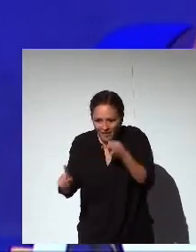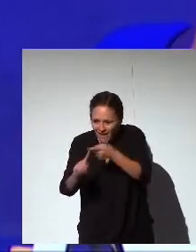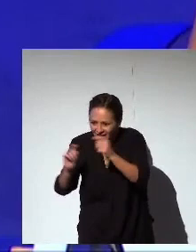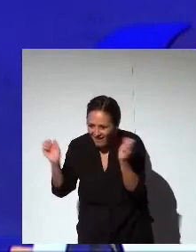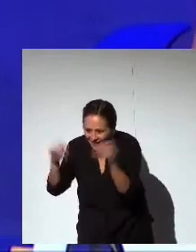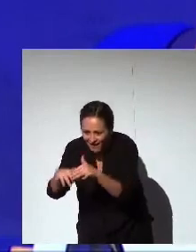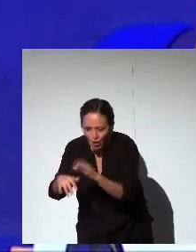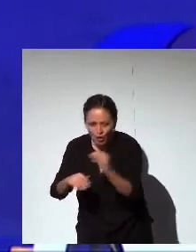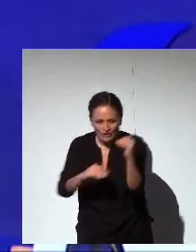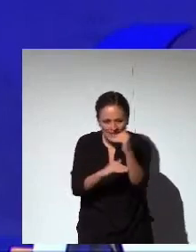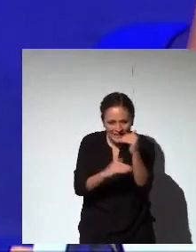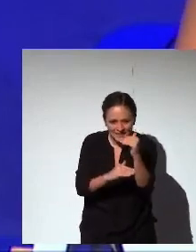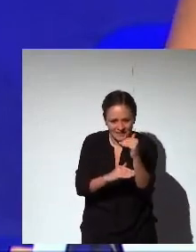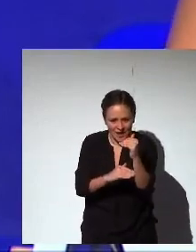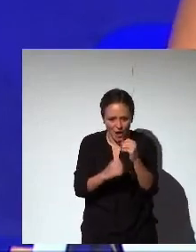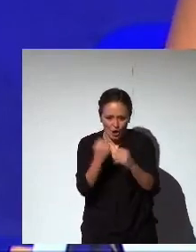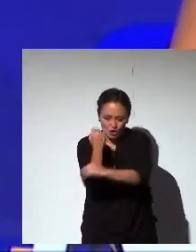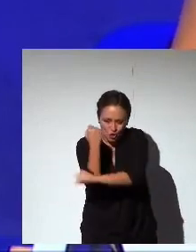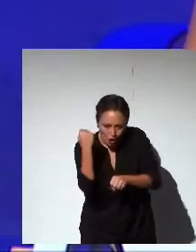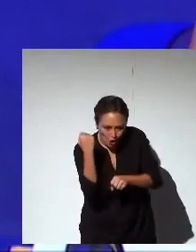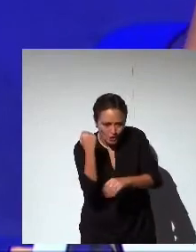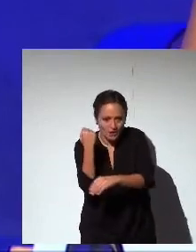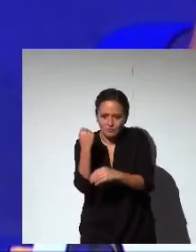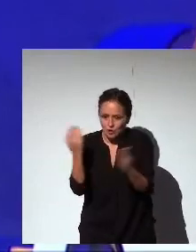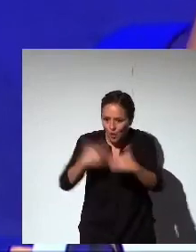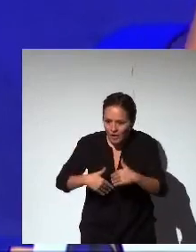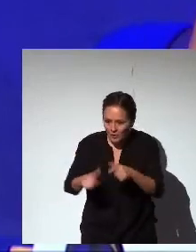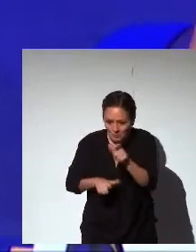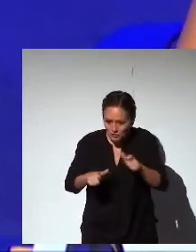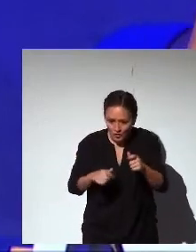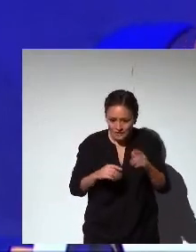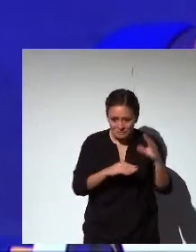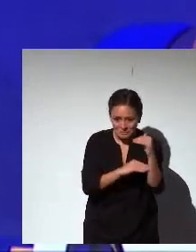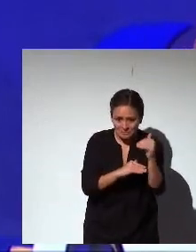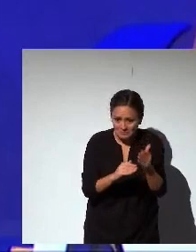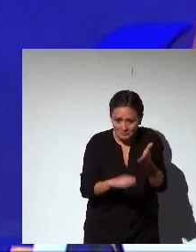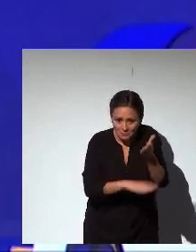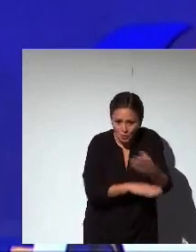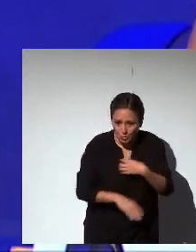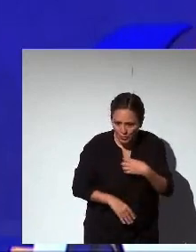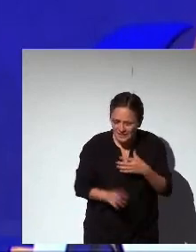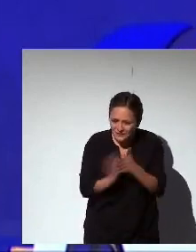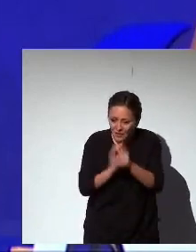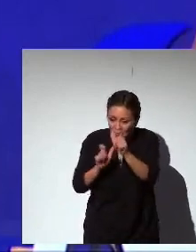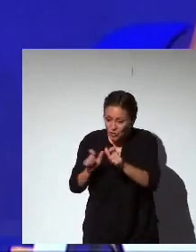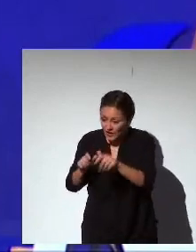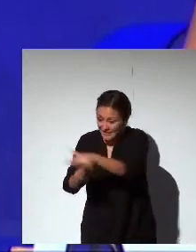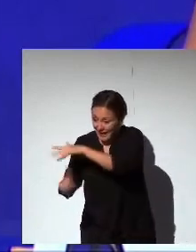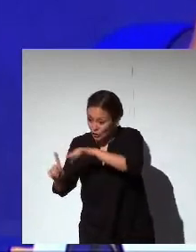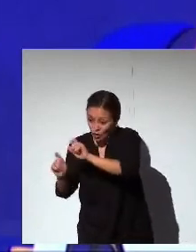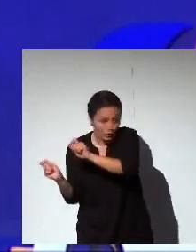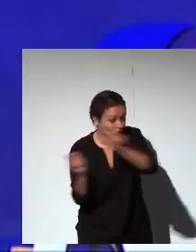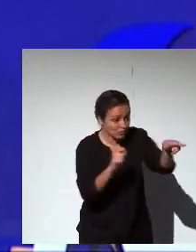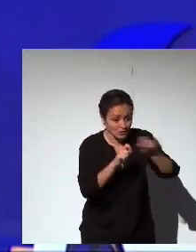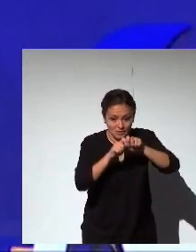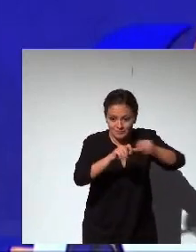no tenían la iglesia de Todoque donde ir a misa. Esas personas están desplazadas en hoteles totalmente fuera de su entorno y los compañeros ya se lo